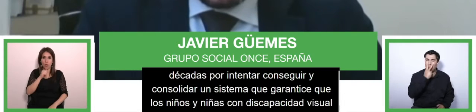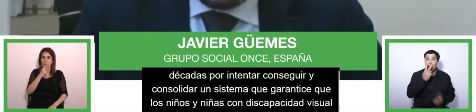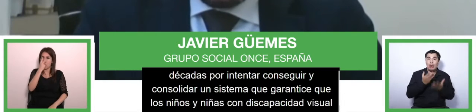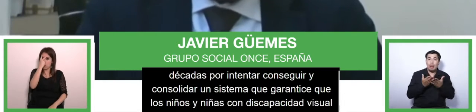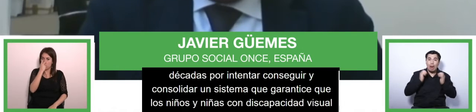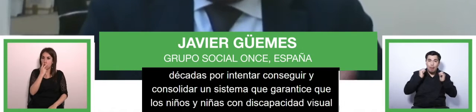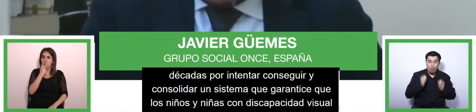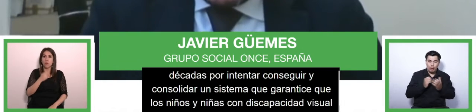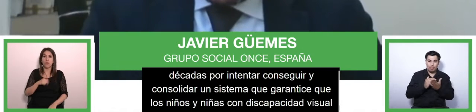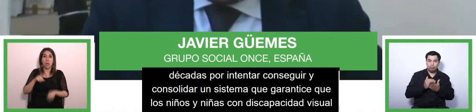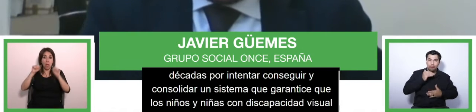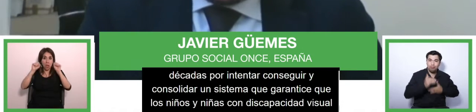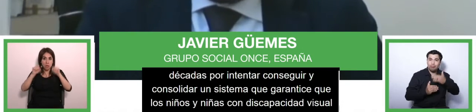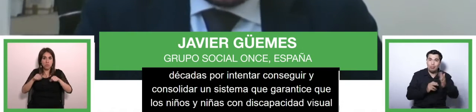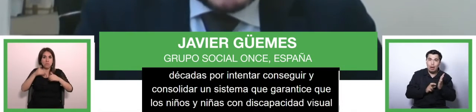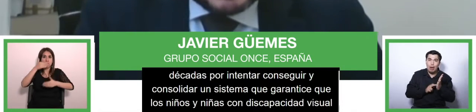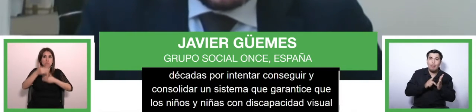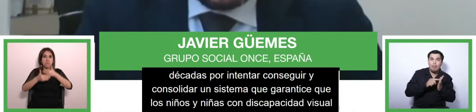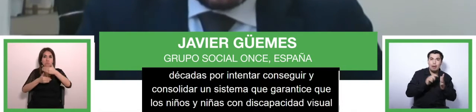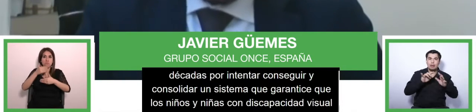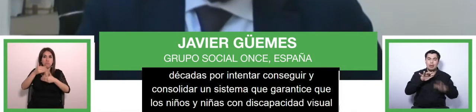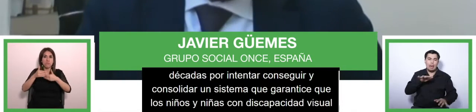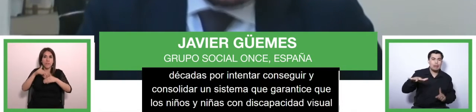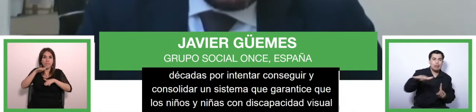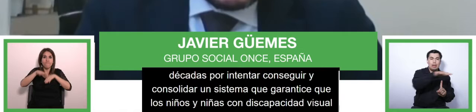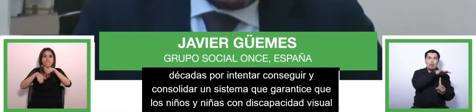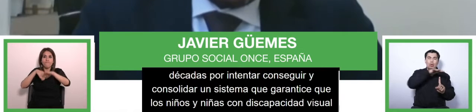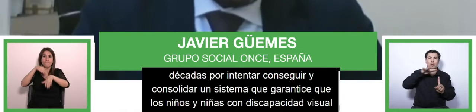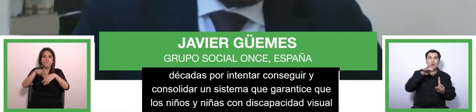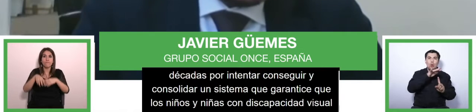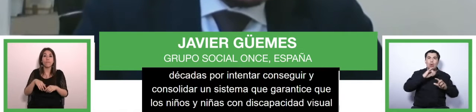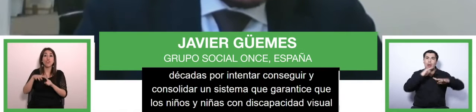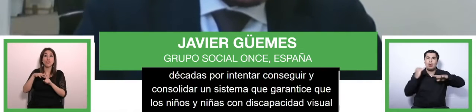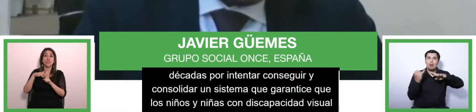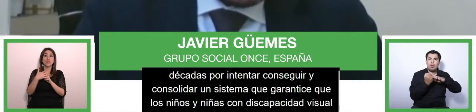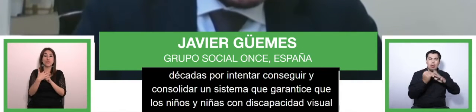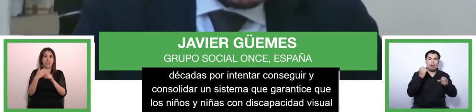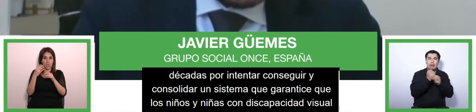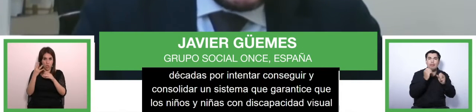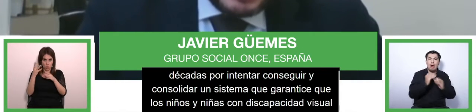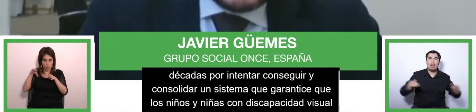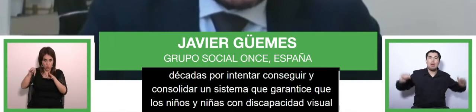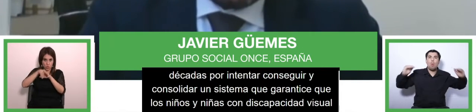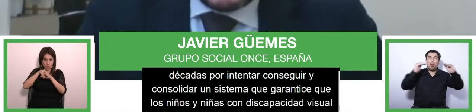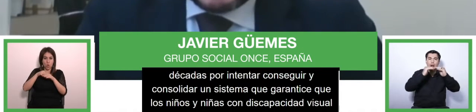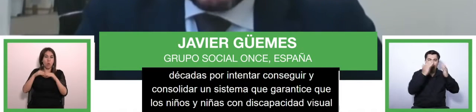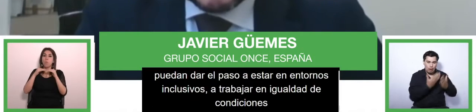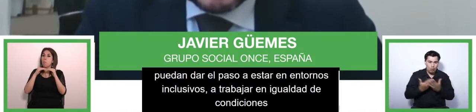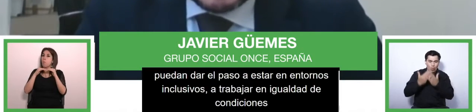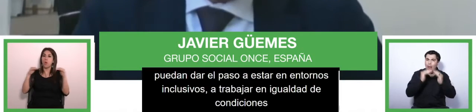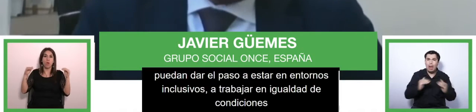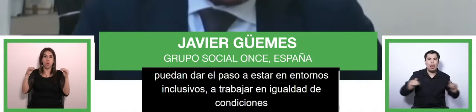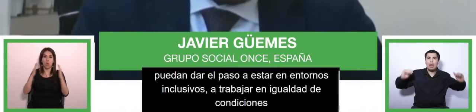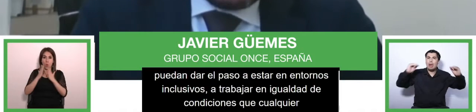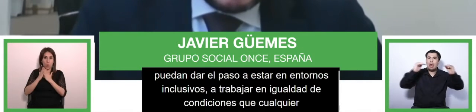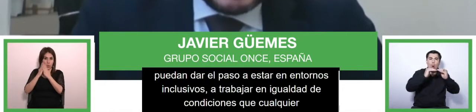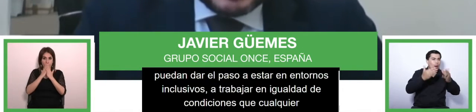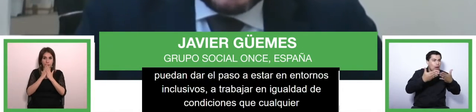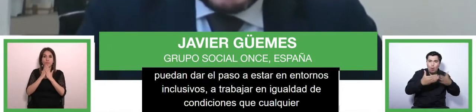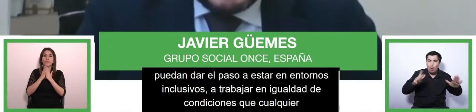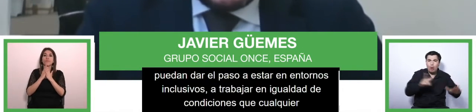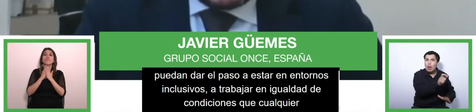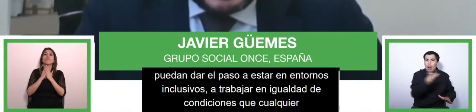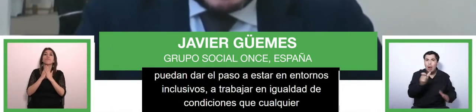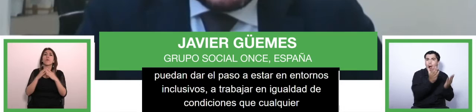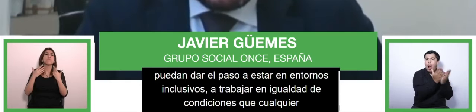entornos inclusivos, a trabajar en igualdad de condiciones, estudiar en igualdad de condiciones que cualquier alumno que no tenga